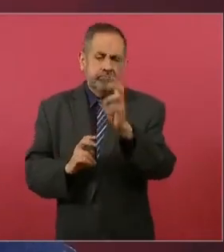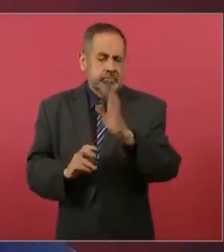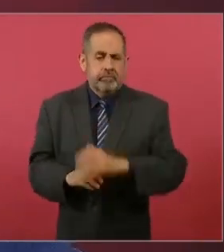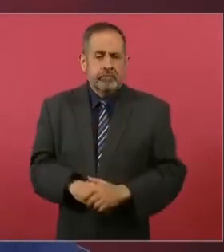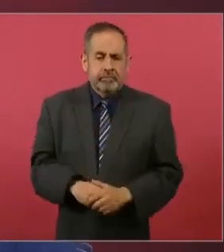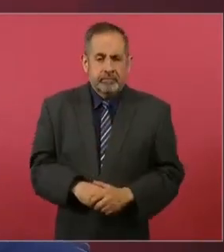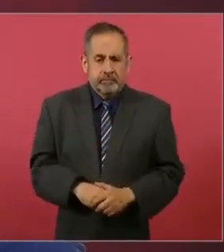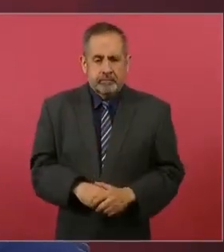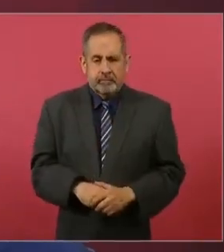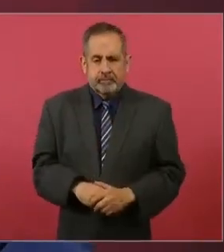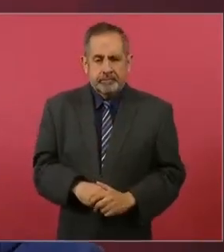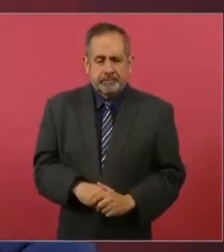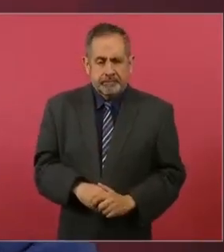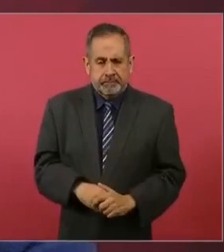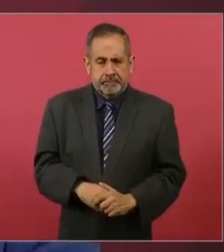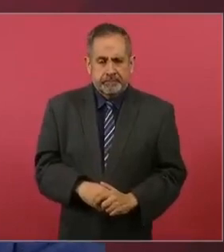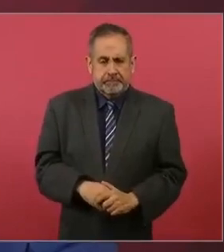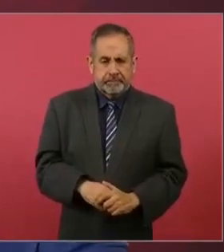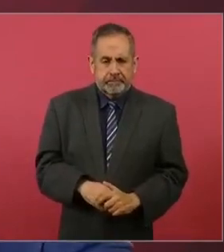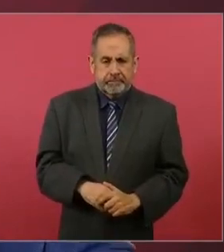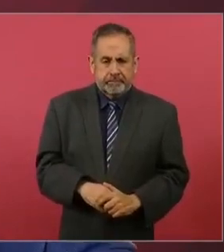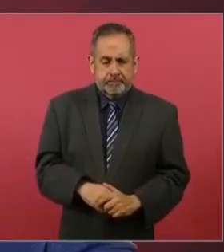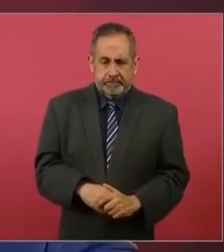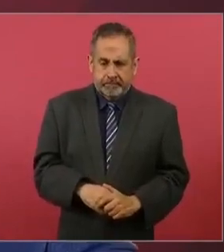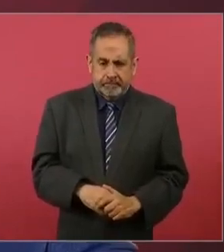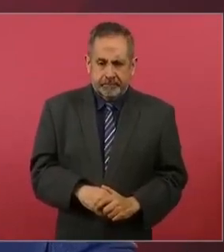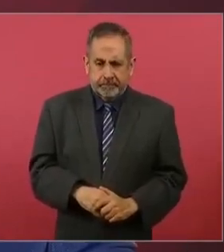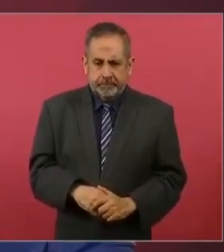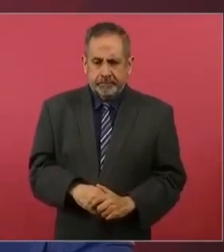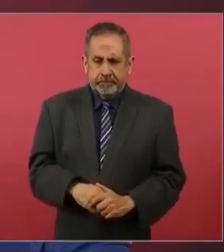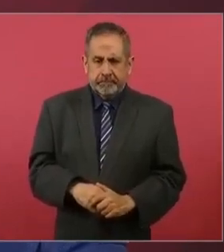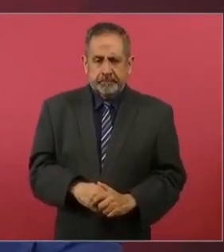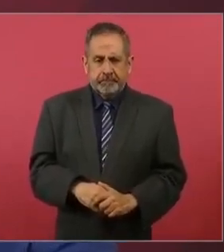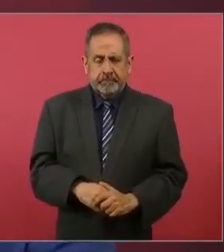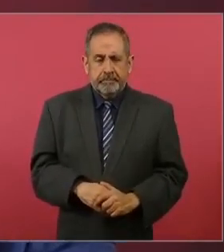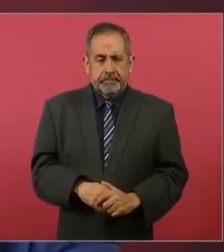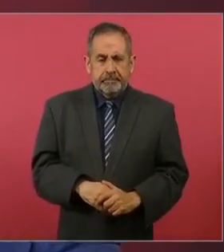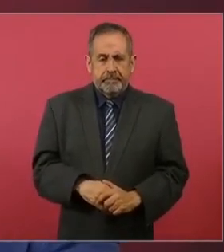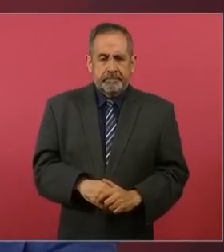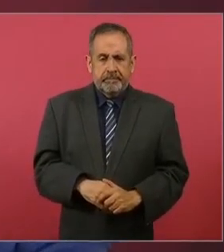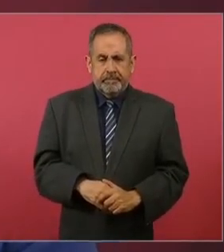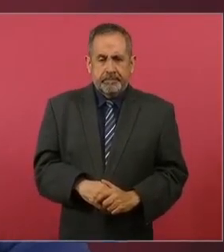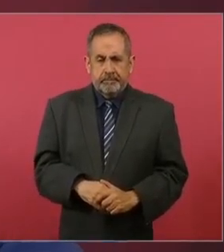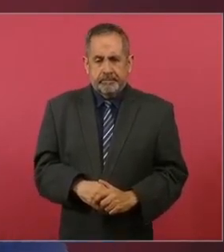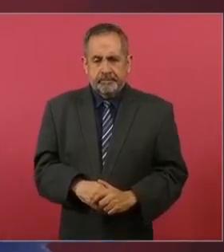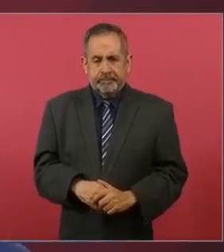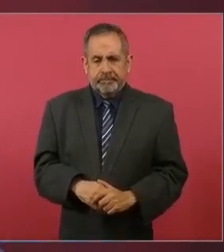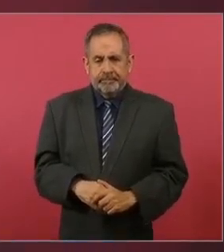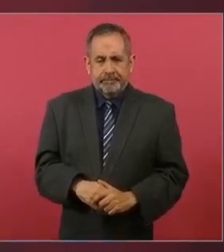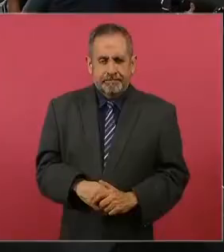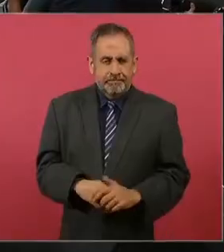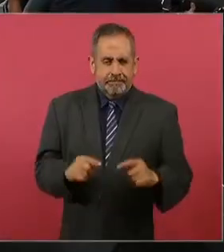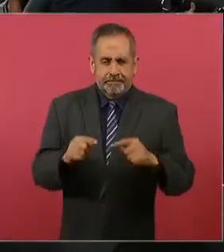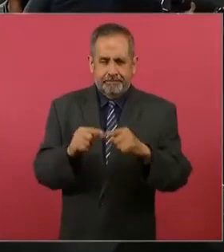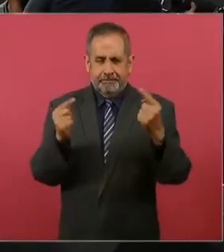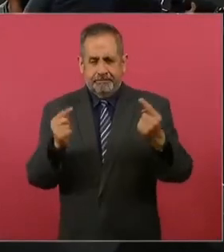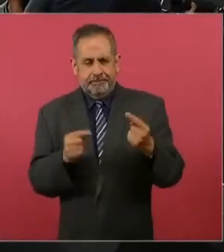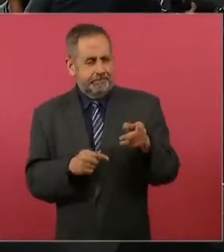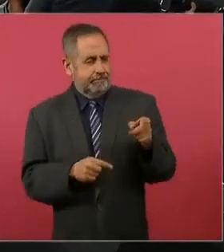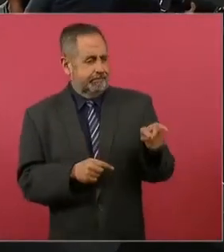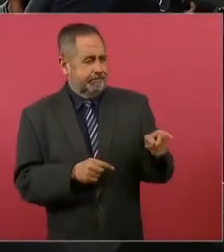En el otro caso, en el flanco